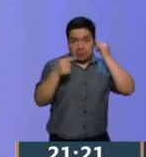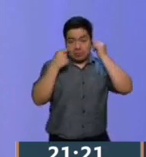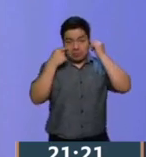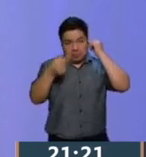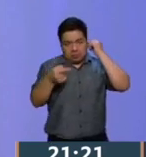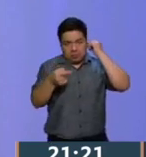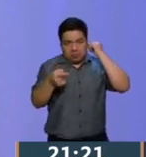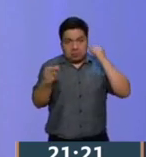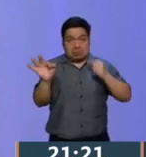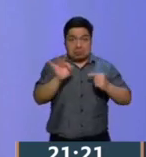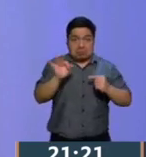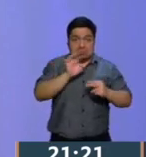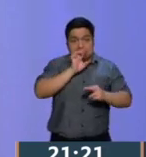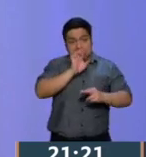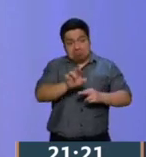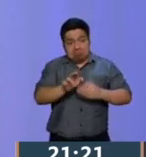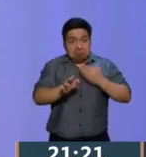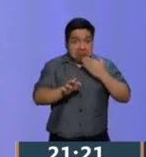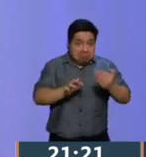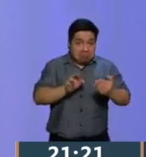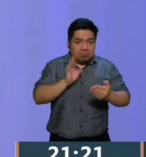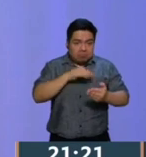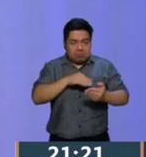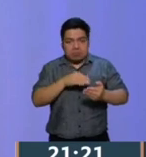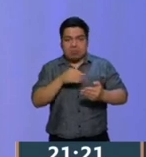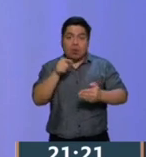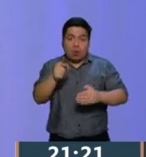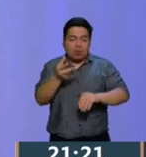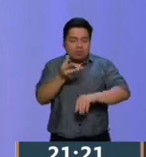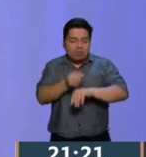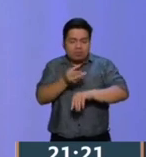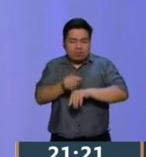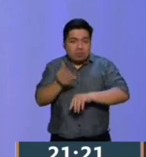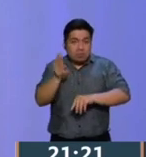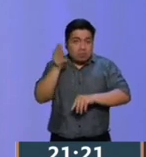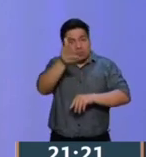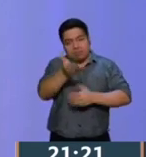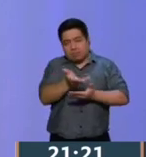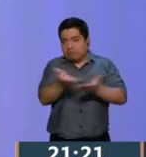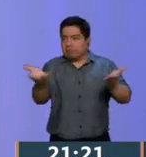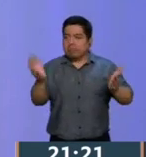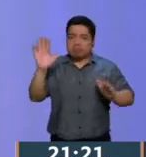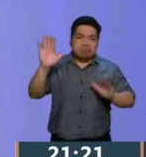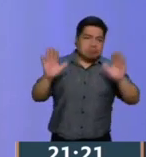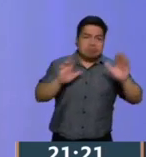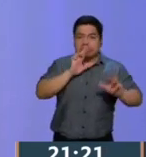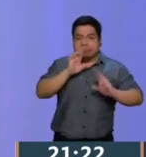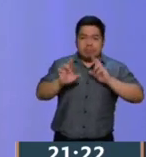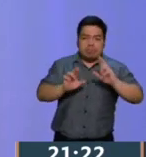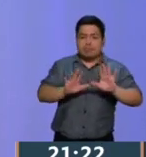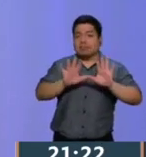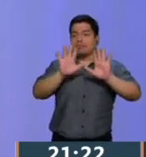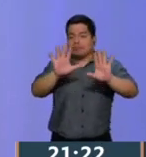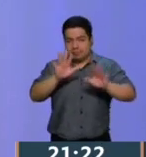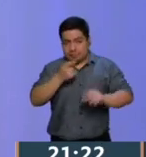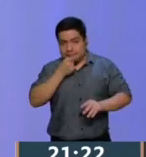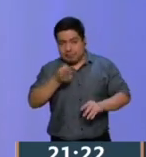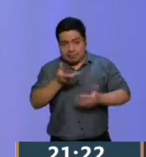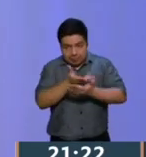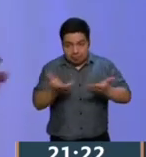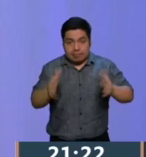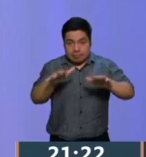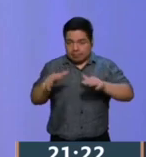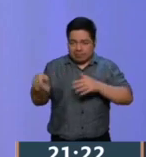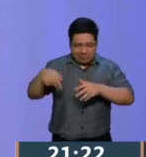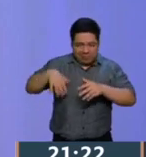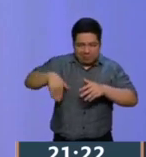situación, creen que la respuesta ha sido oportuna, qué creen que hay que hacer hacia adelante. Lo dejo en el aire, ¿quién quiere contestar primero? También decirle a la audiencia, acordamos